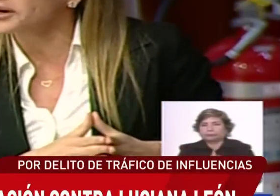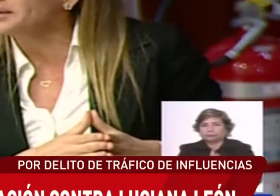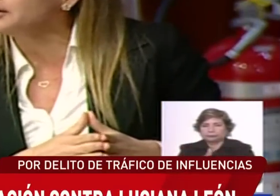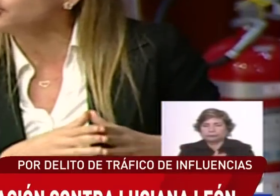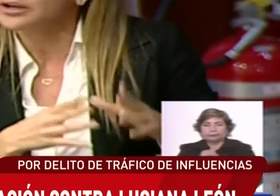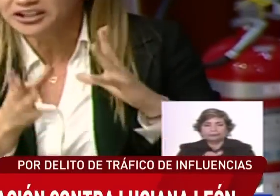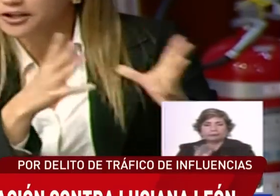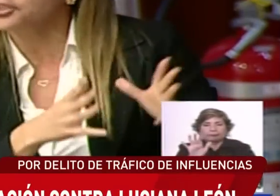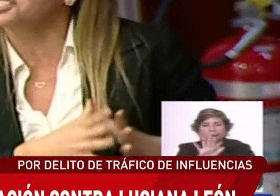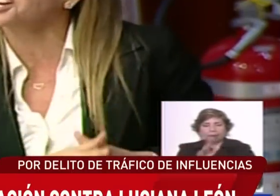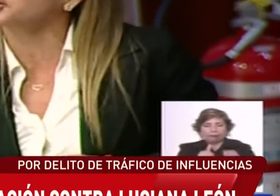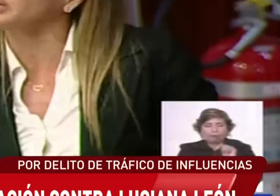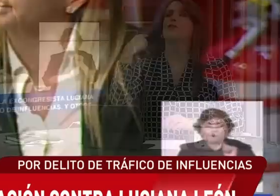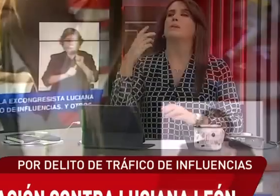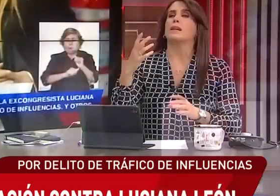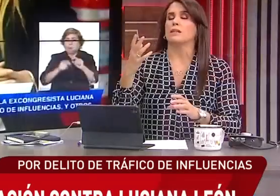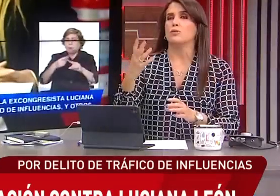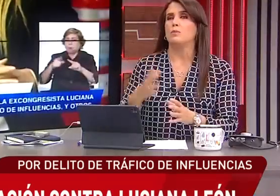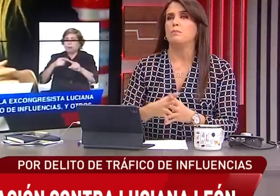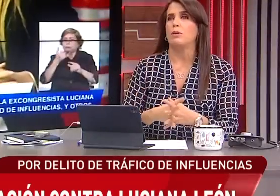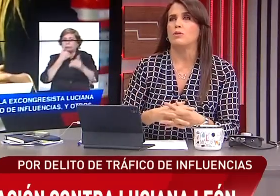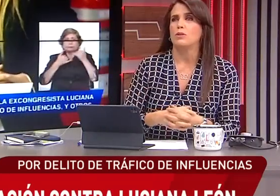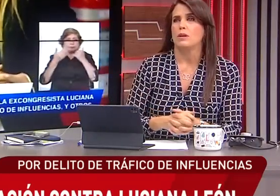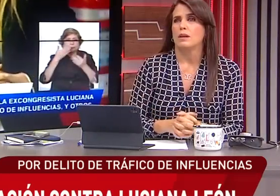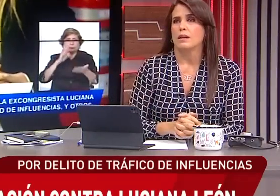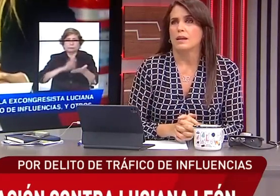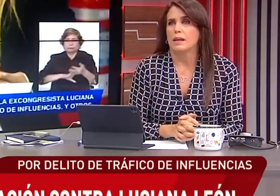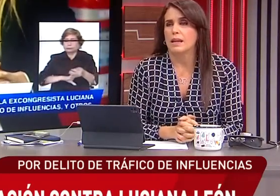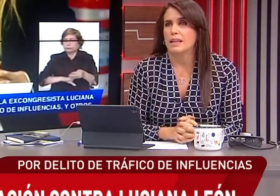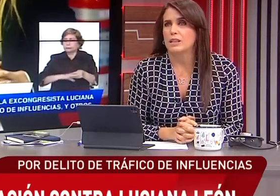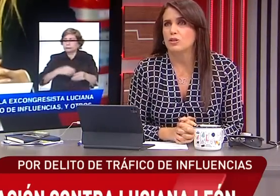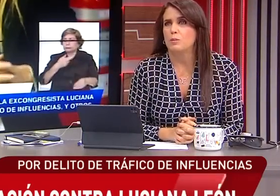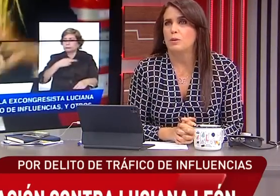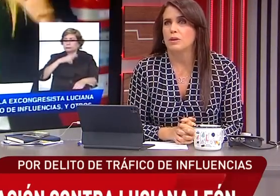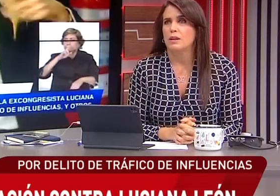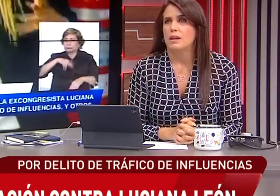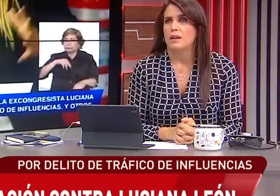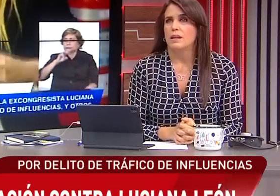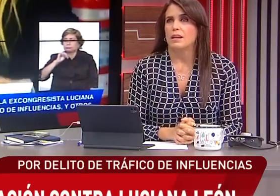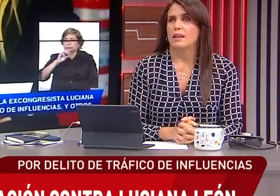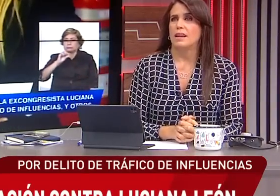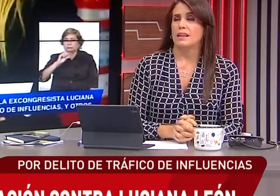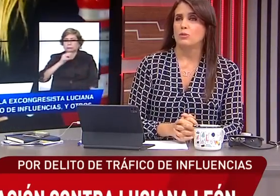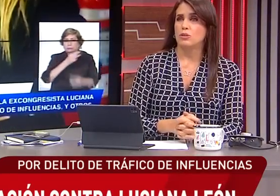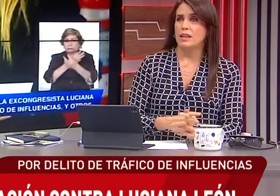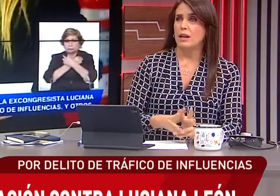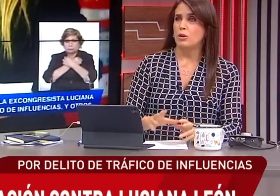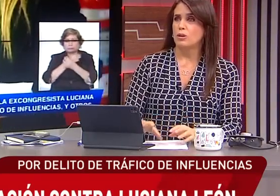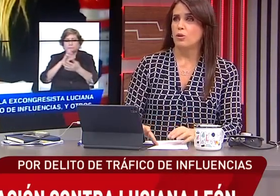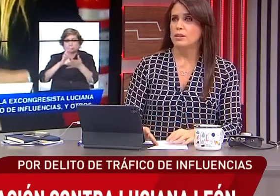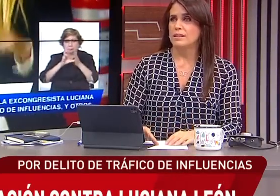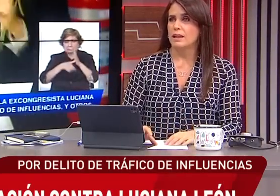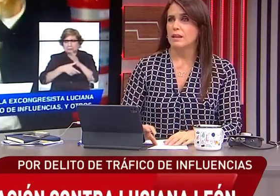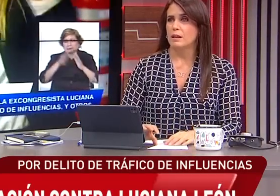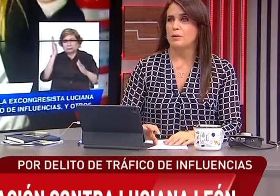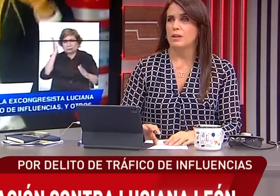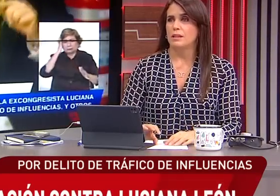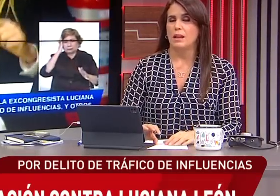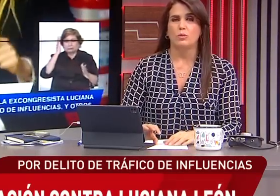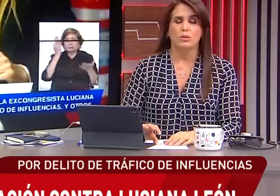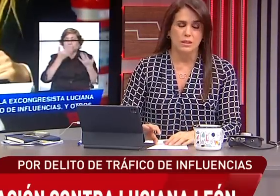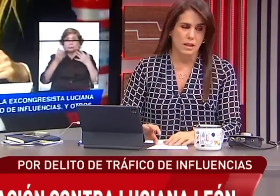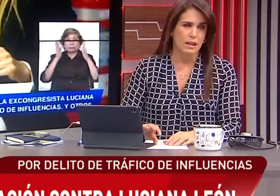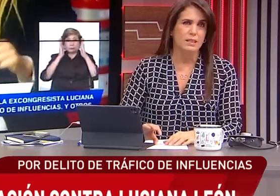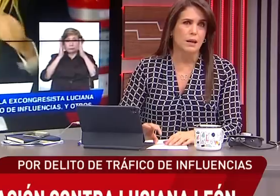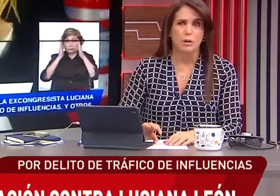ya estamos tratando de localizar un informe que resume un poco el caso por el que Luciana León hoy tendrá que responder